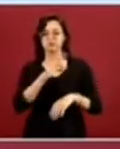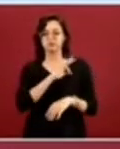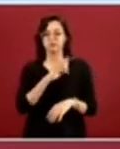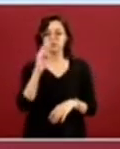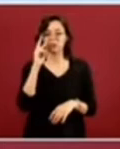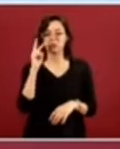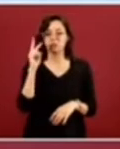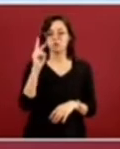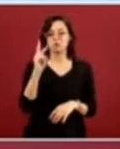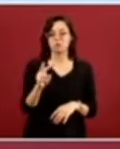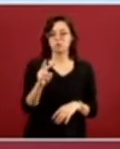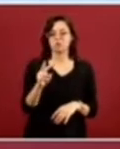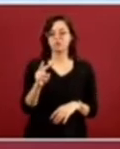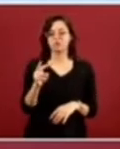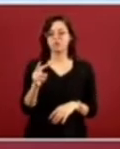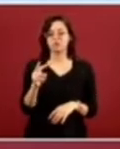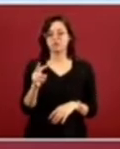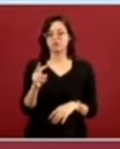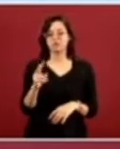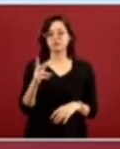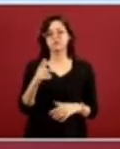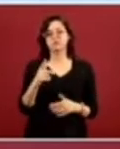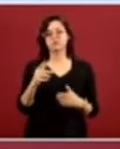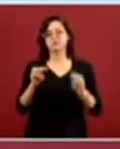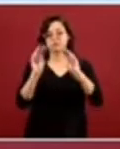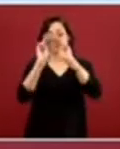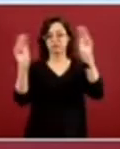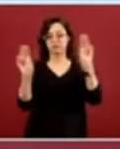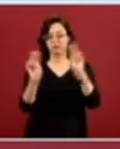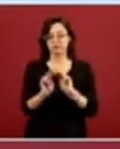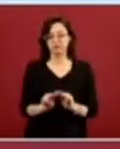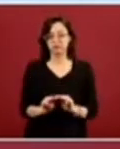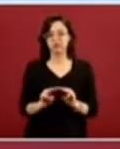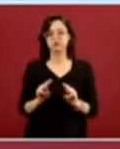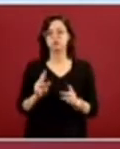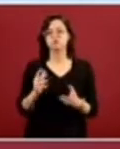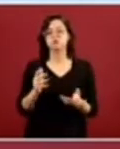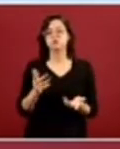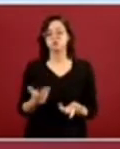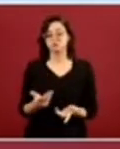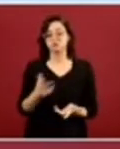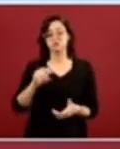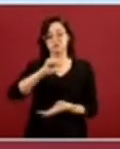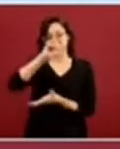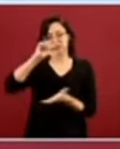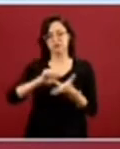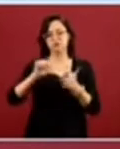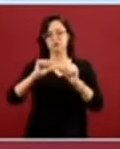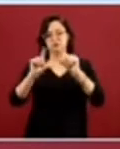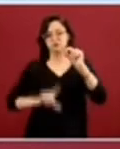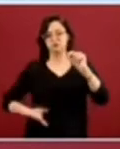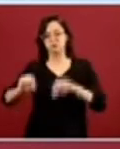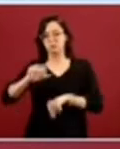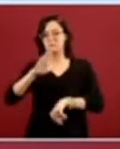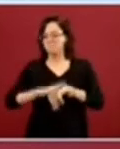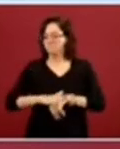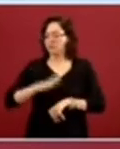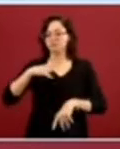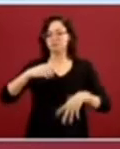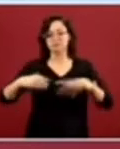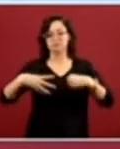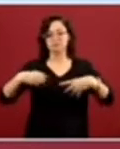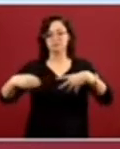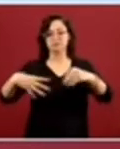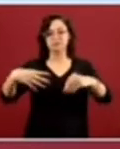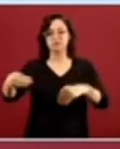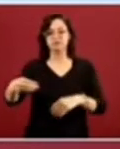sigámosle la secuencia a esto. La zona metropolitana del Valle de México es la zona más afectada. Cabe aclarar que aunque aquí